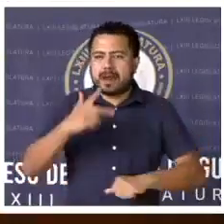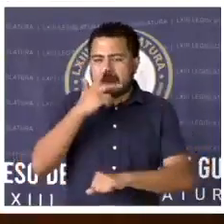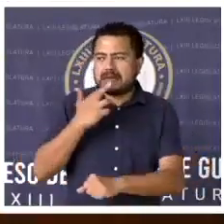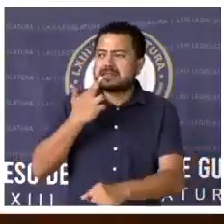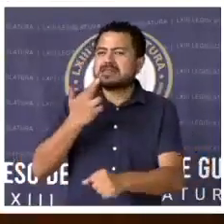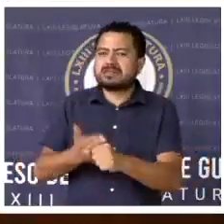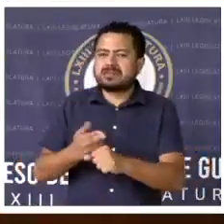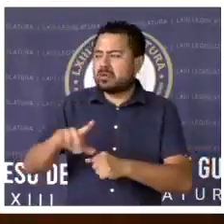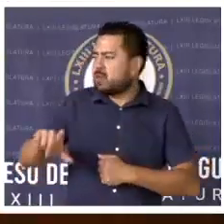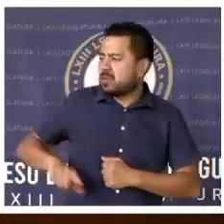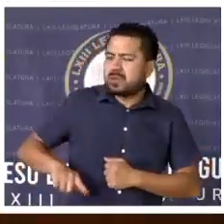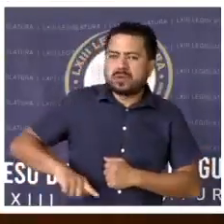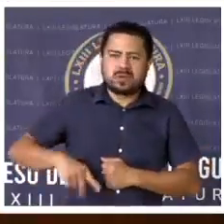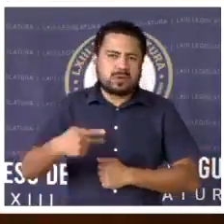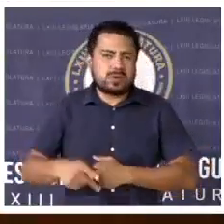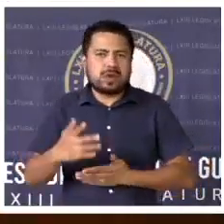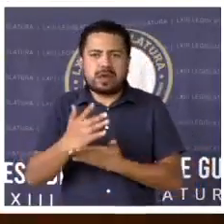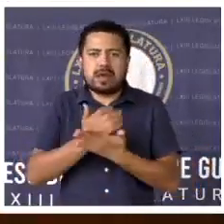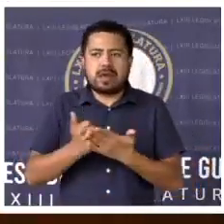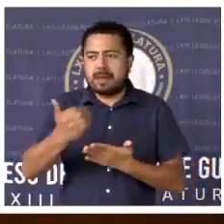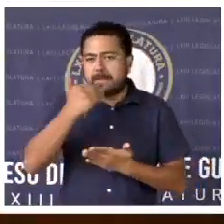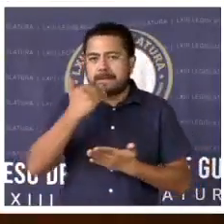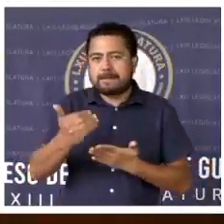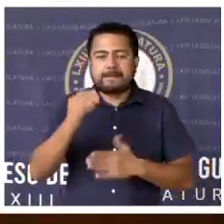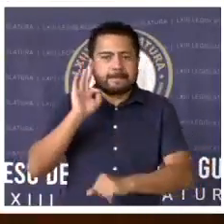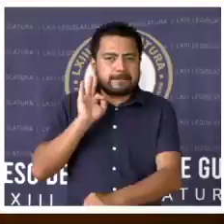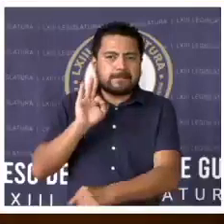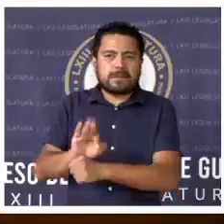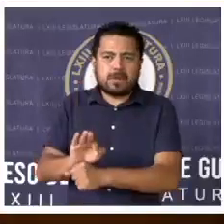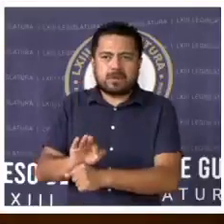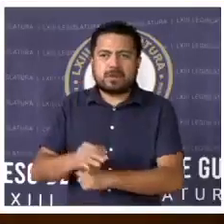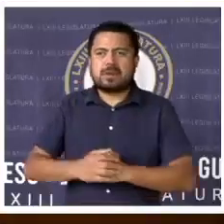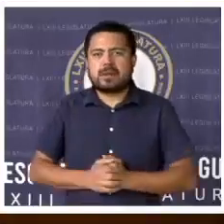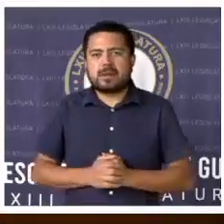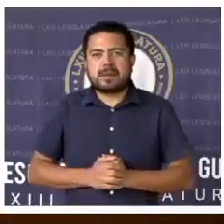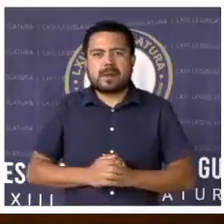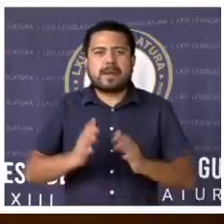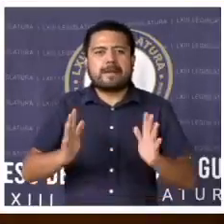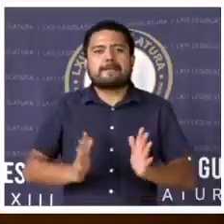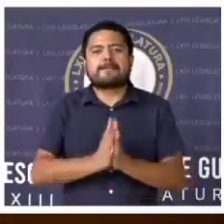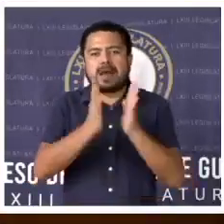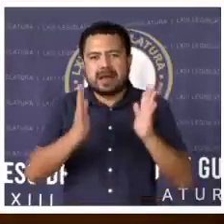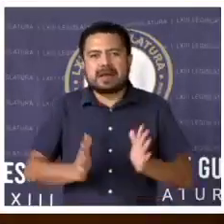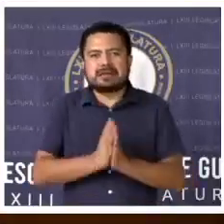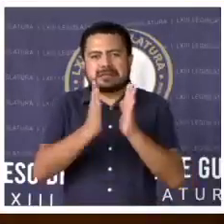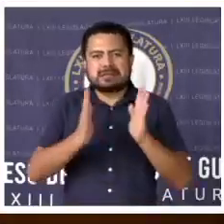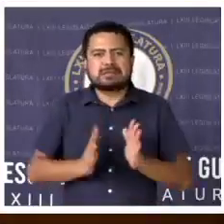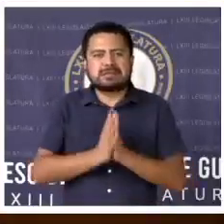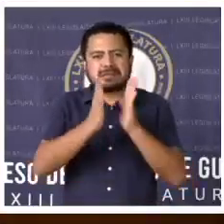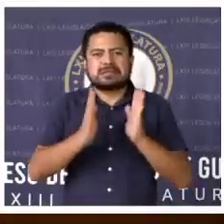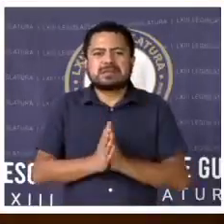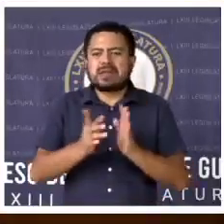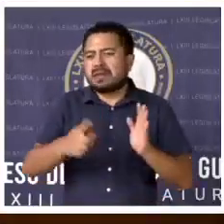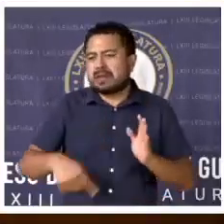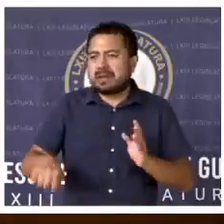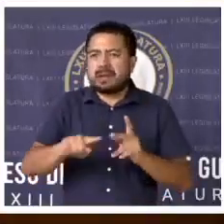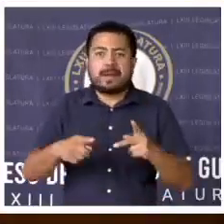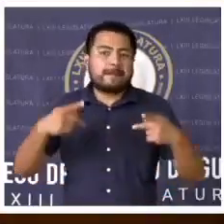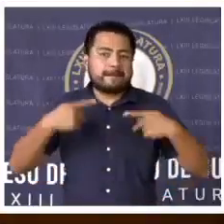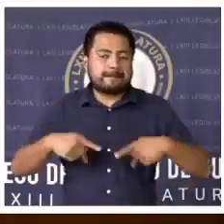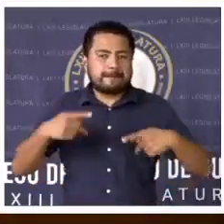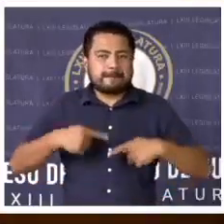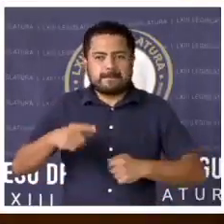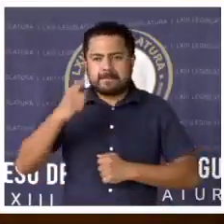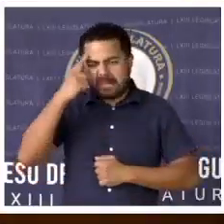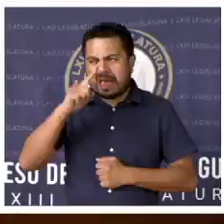del estado de garantizarlos y protegerlos de la participación proactiva de la sociedad para